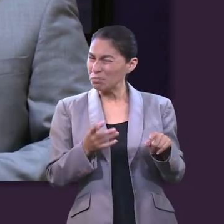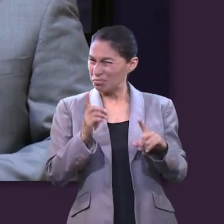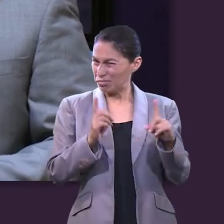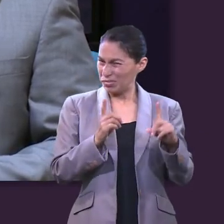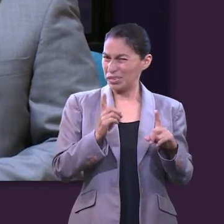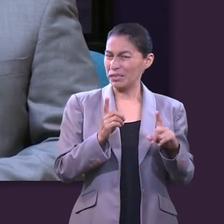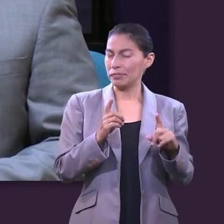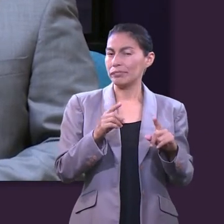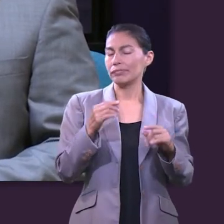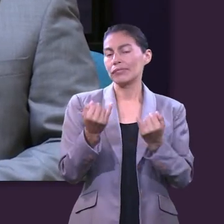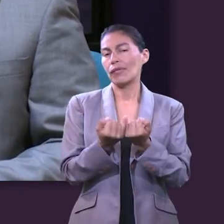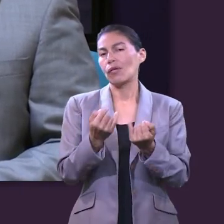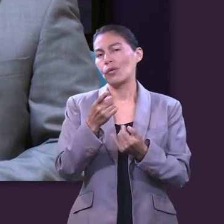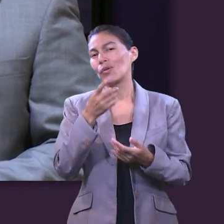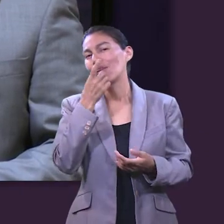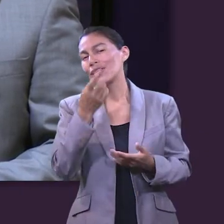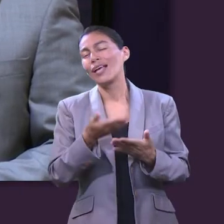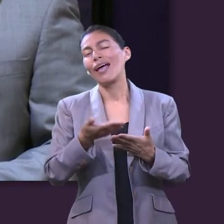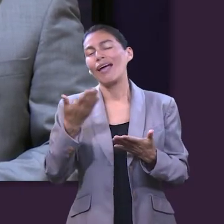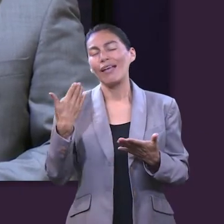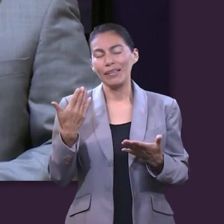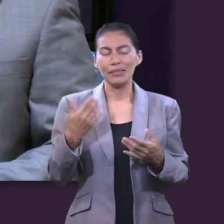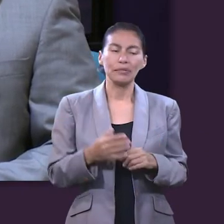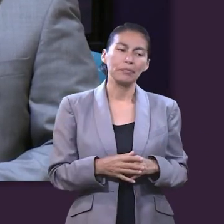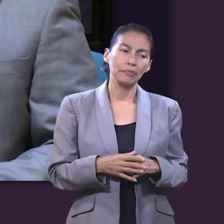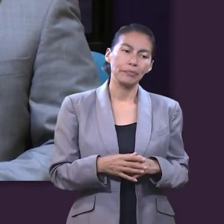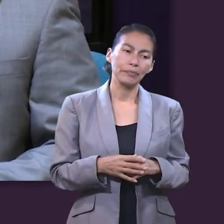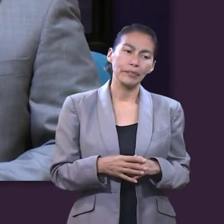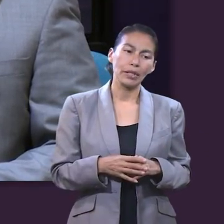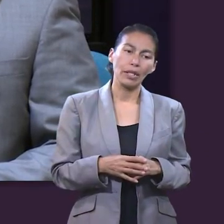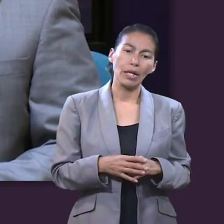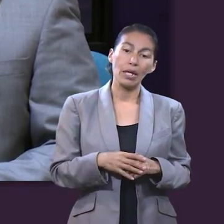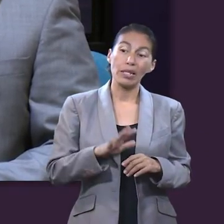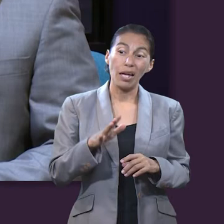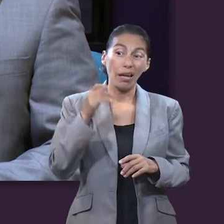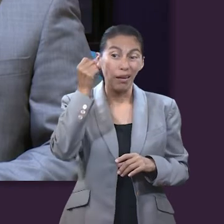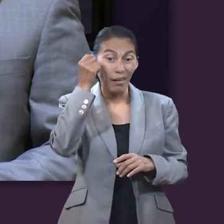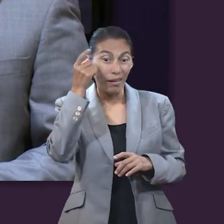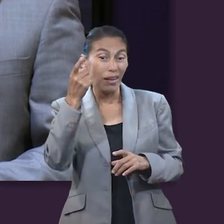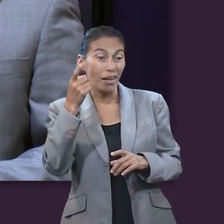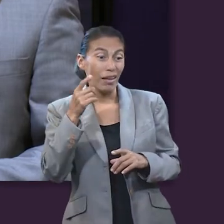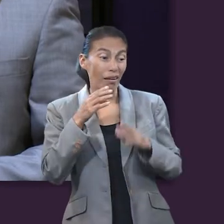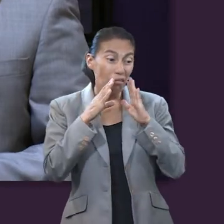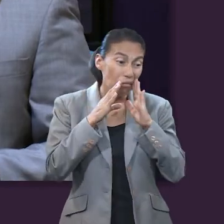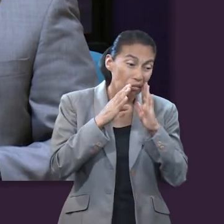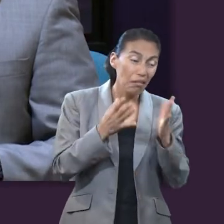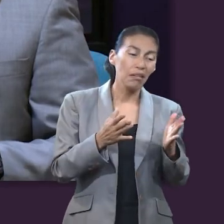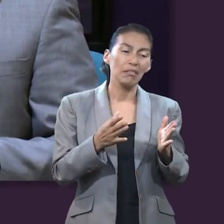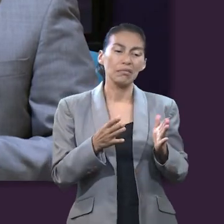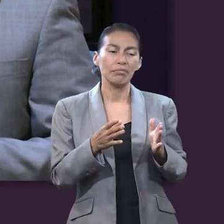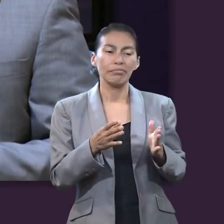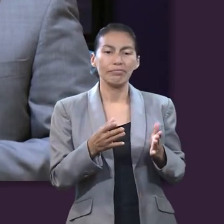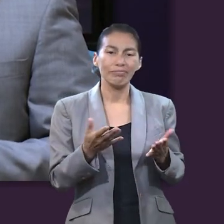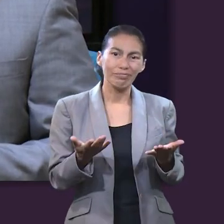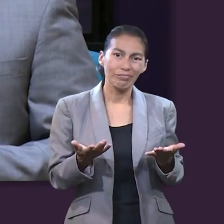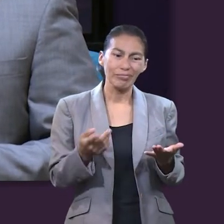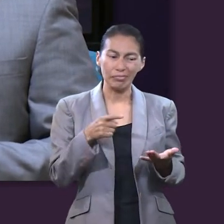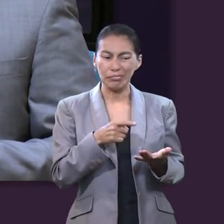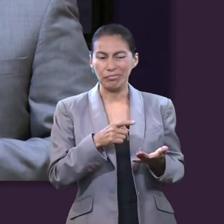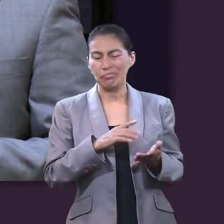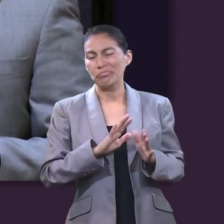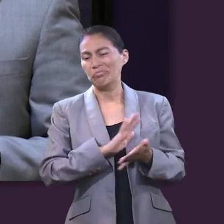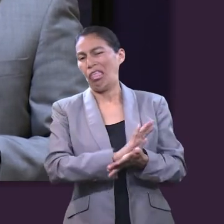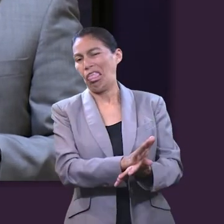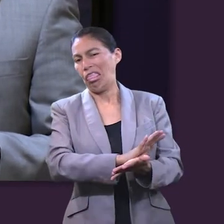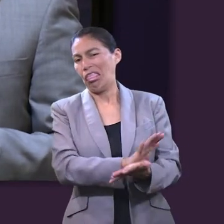ministerio, bueno, antes, como mencionabas, desde niño, ya habían esas críticas,